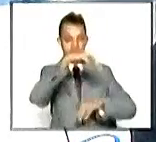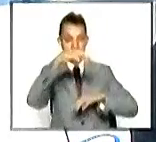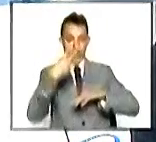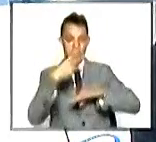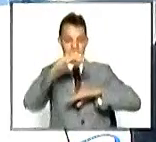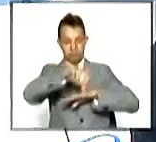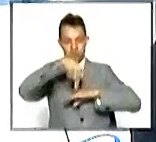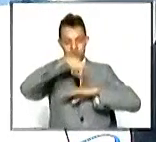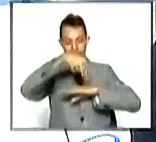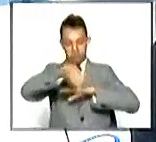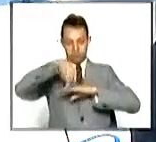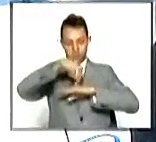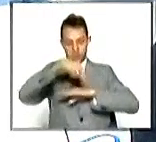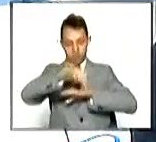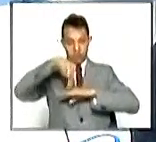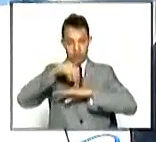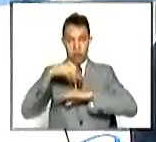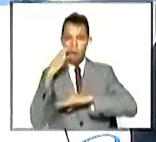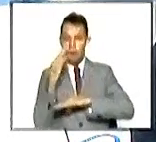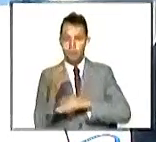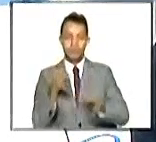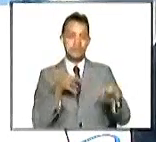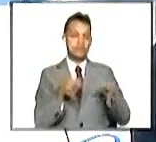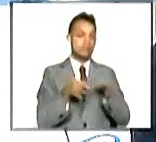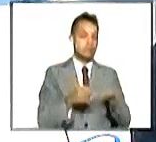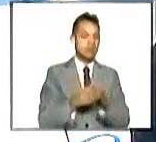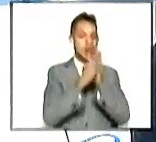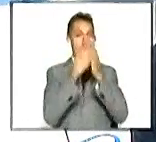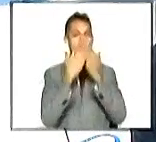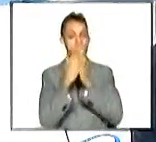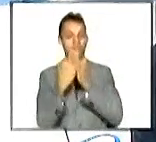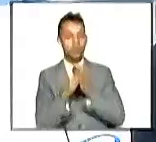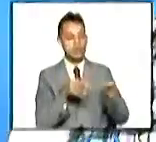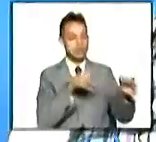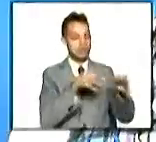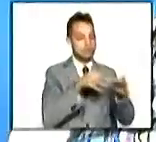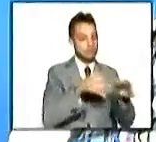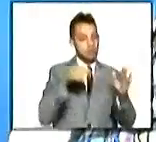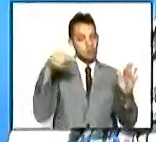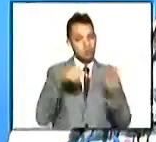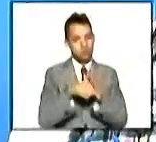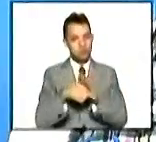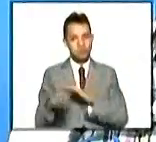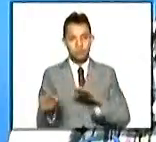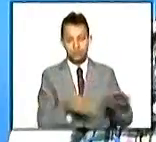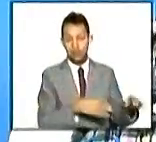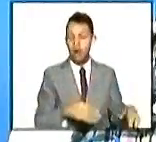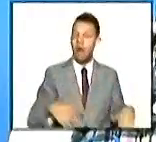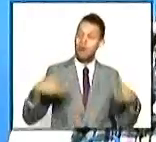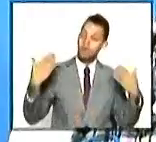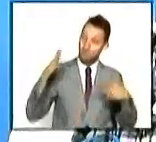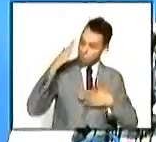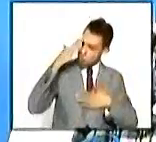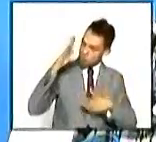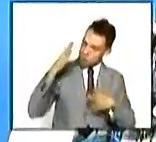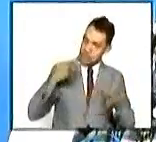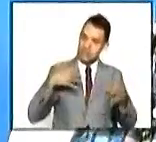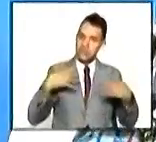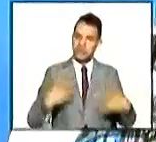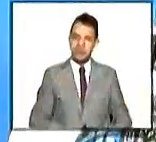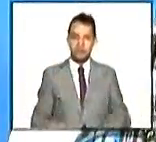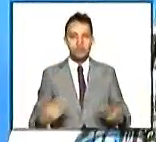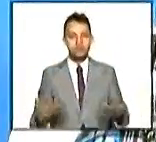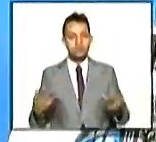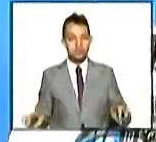él va a explicar todo lo del libro, pero es muy importante que estén atentos a eso. Y algo sorprendente, eso lo dirá él también, uno